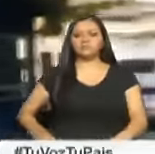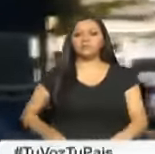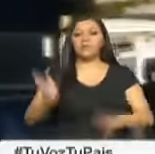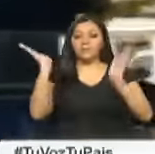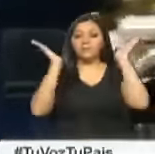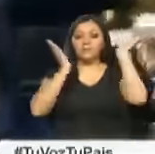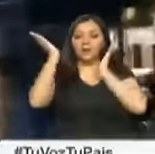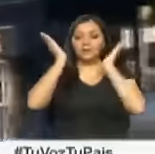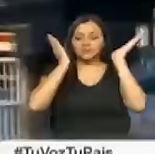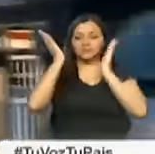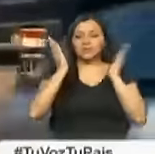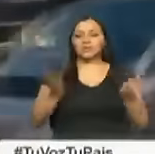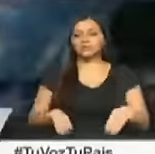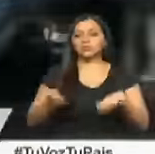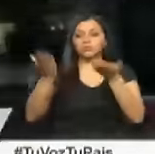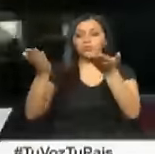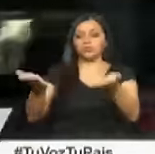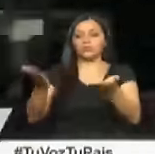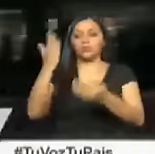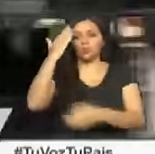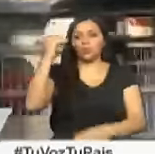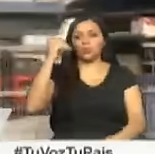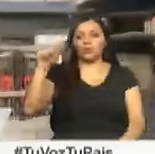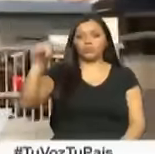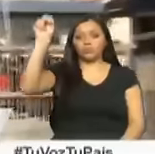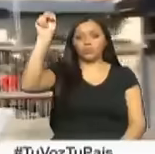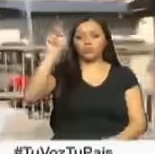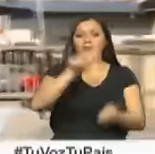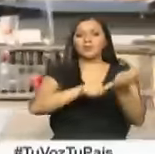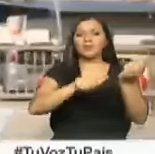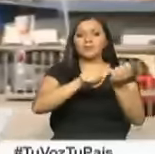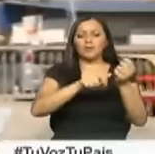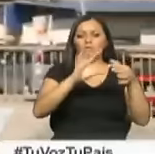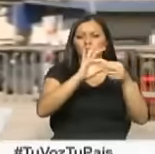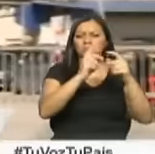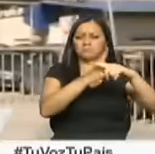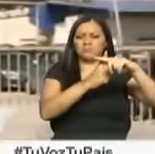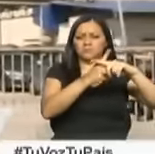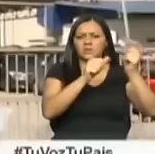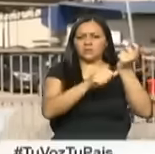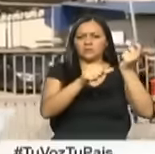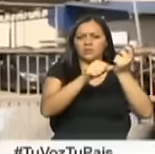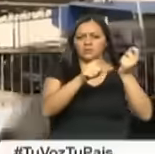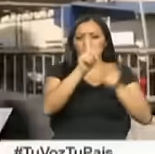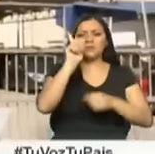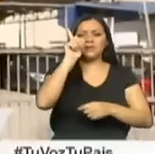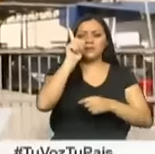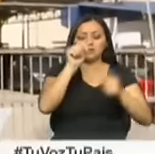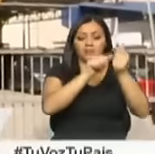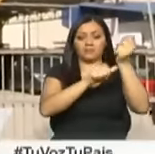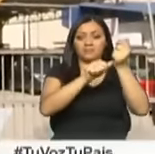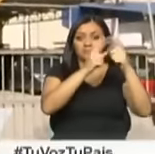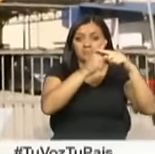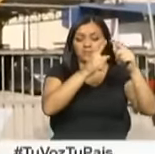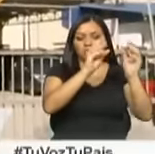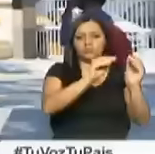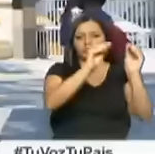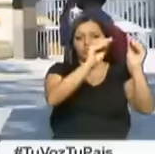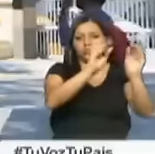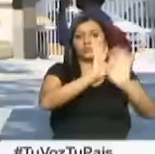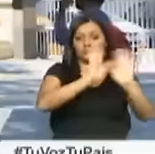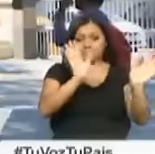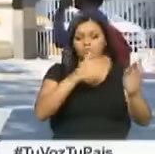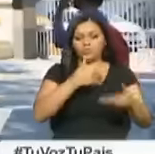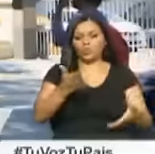Malasia va a entregar a Corea del Norte el cuerpo del hermanastro del dirigente Kim Jong-un. El viceministro malasio dijo